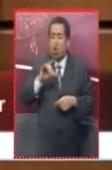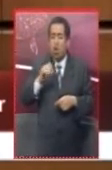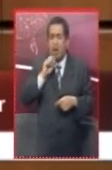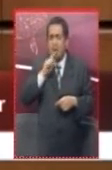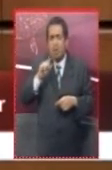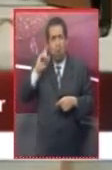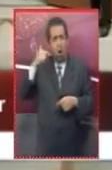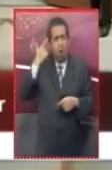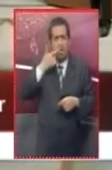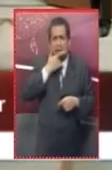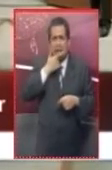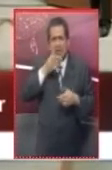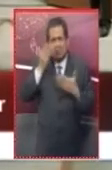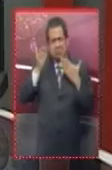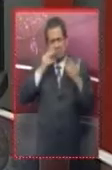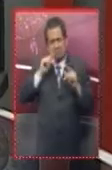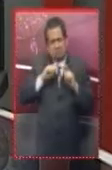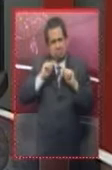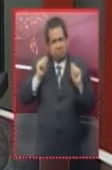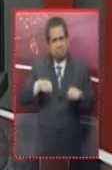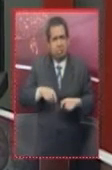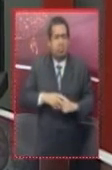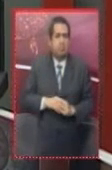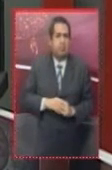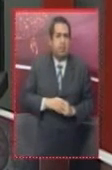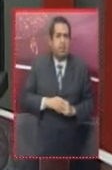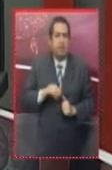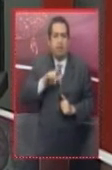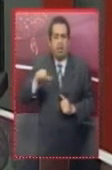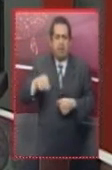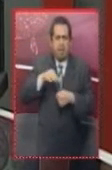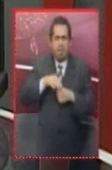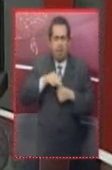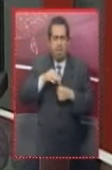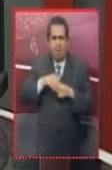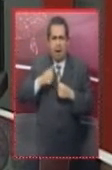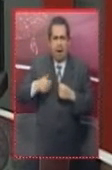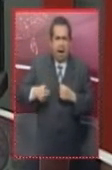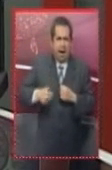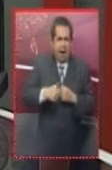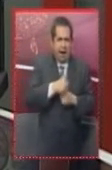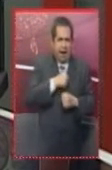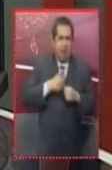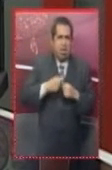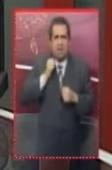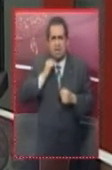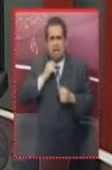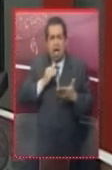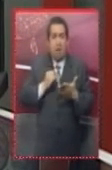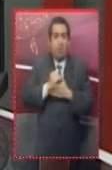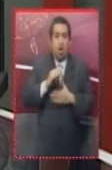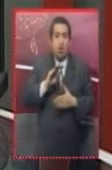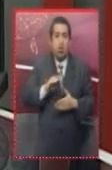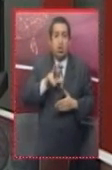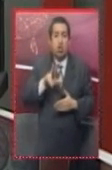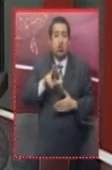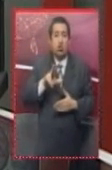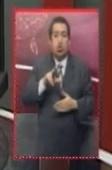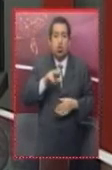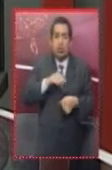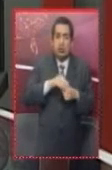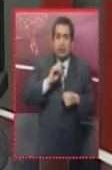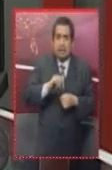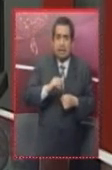misma universidad. Bueno, posteriormente, en votación nominal, el Pleno del Senado de la República aprobó con 98 votos a favor y